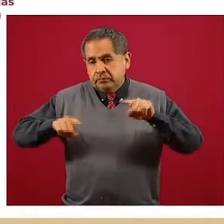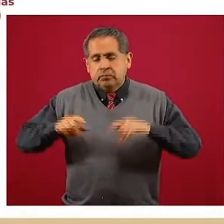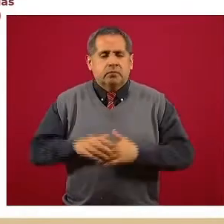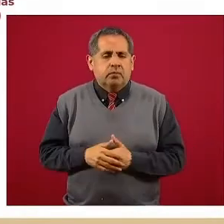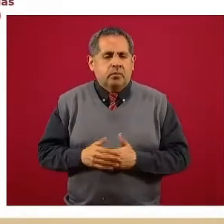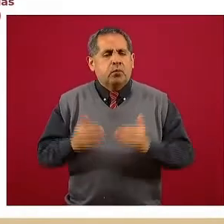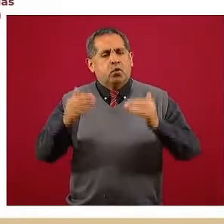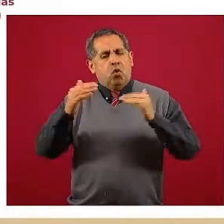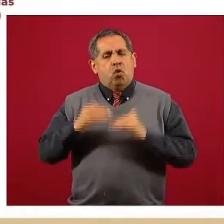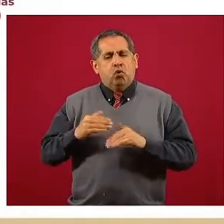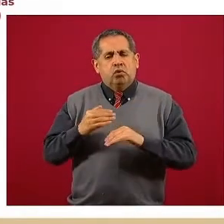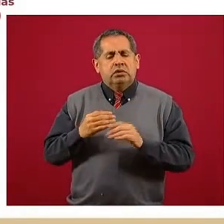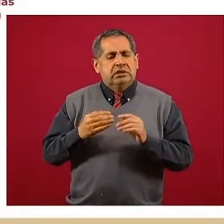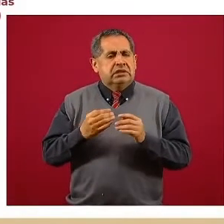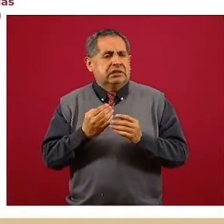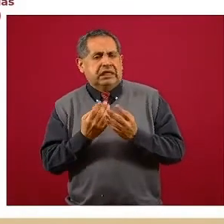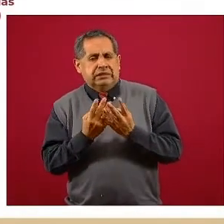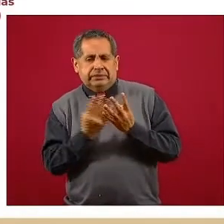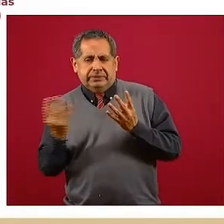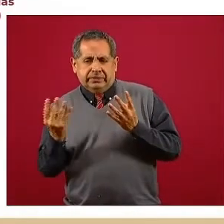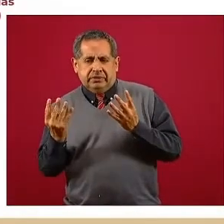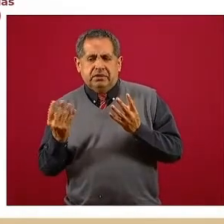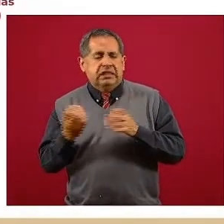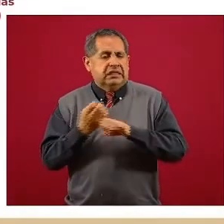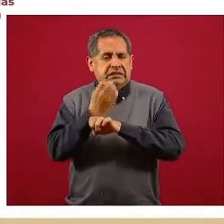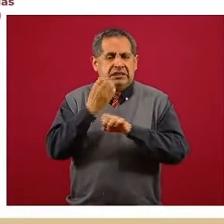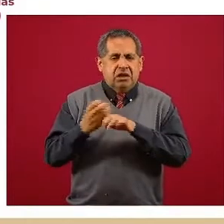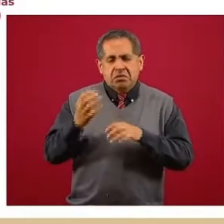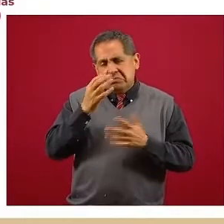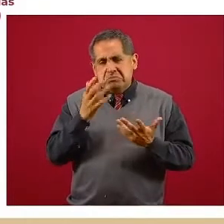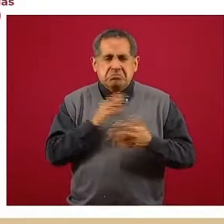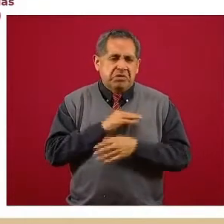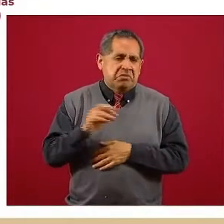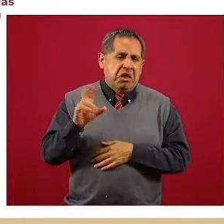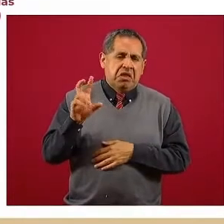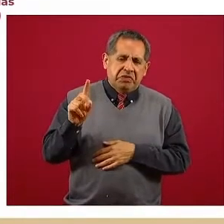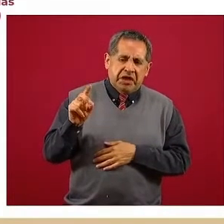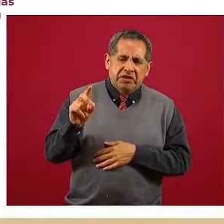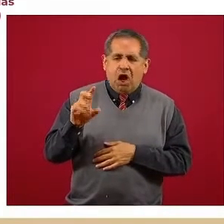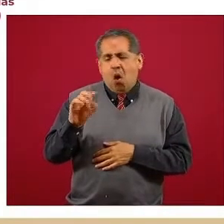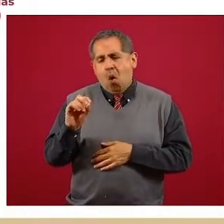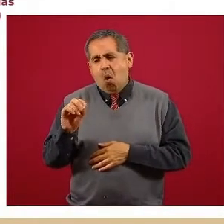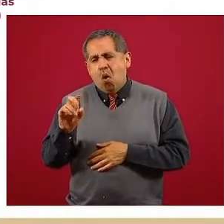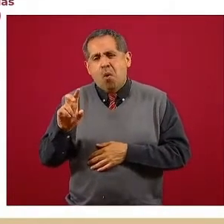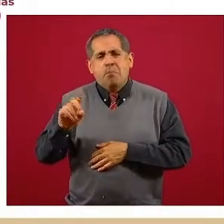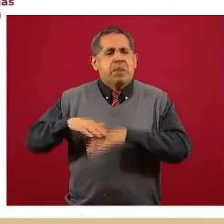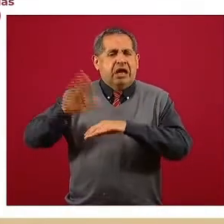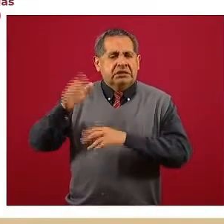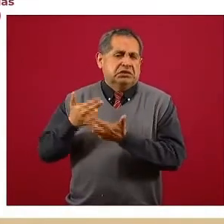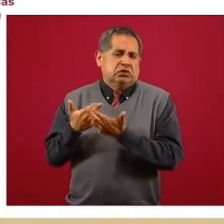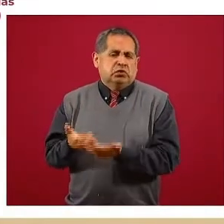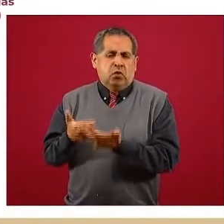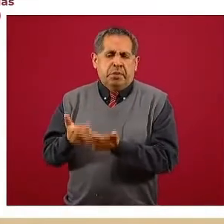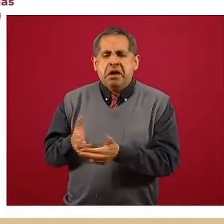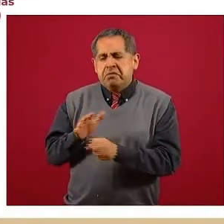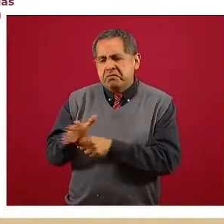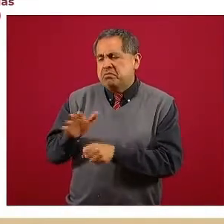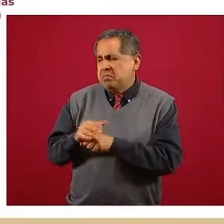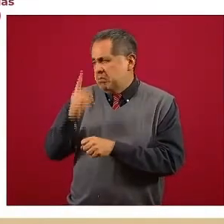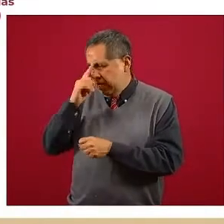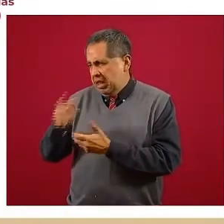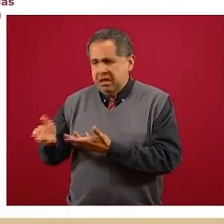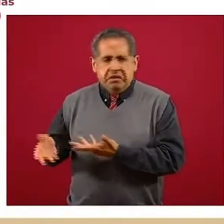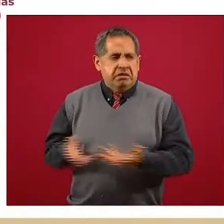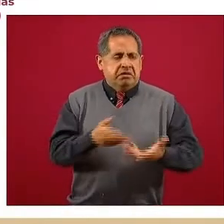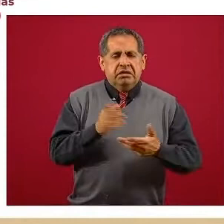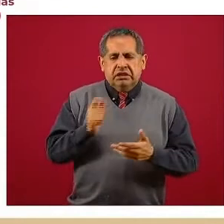demás estados tienen al menos un 30% o más de disponibilidad, que es precisamente ese margen de